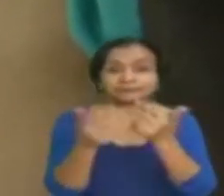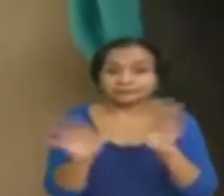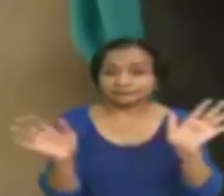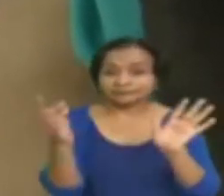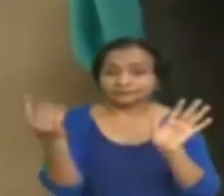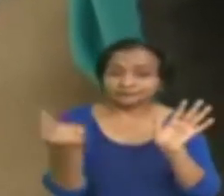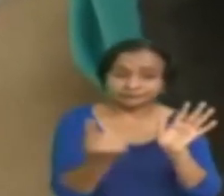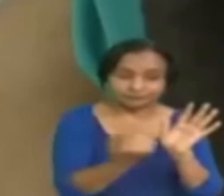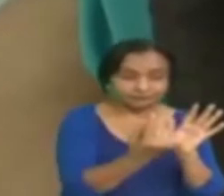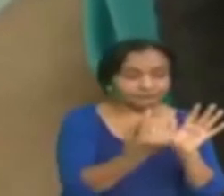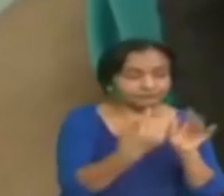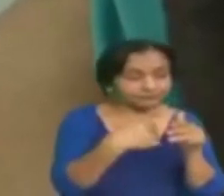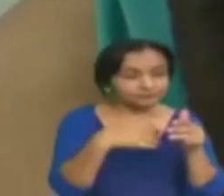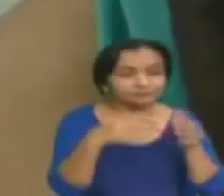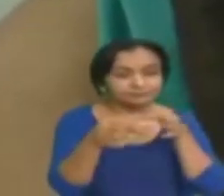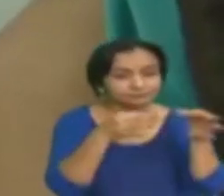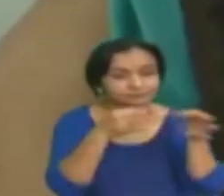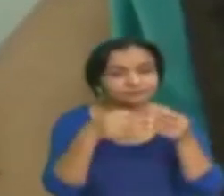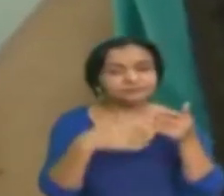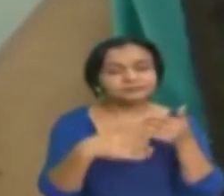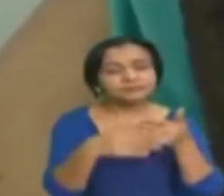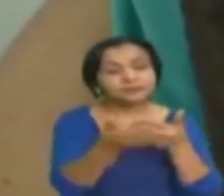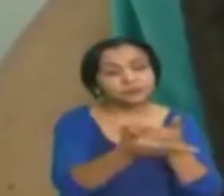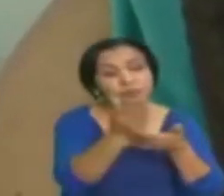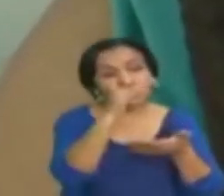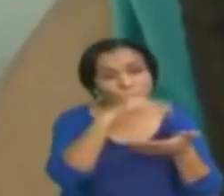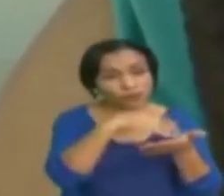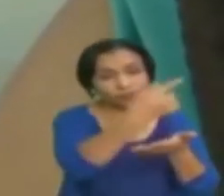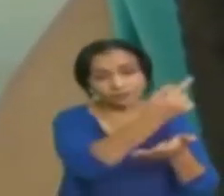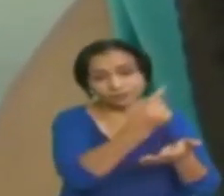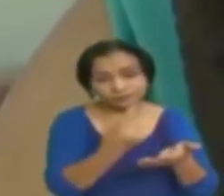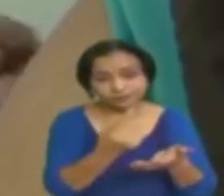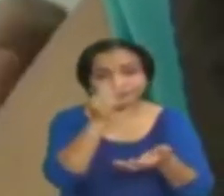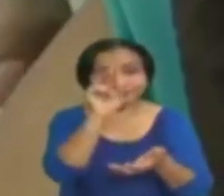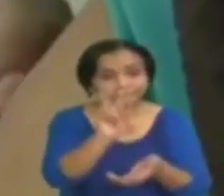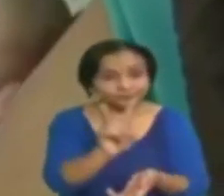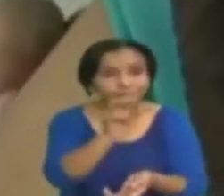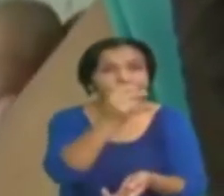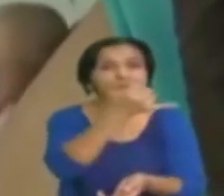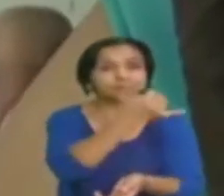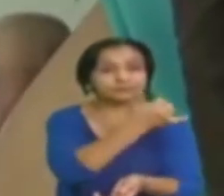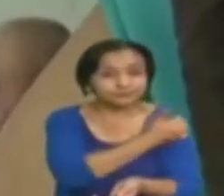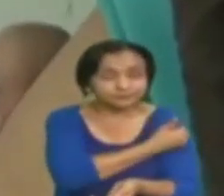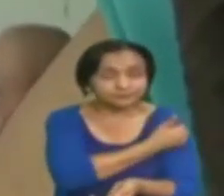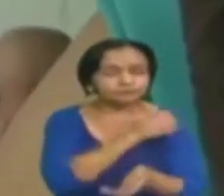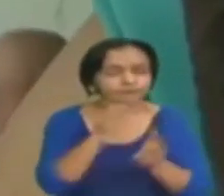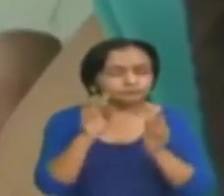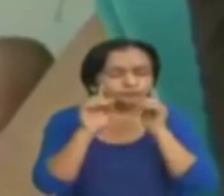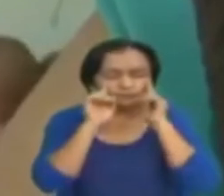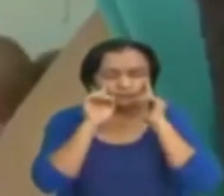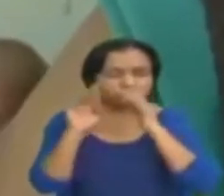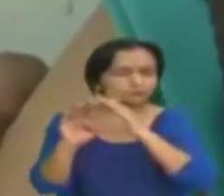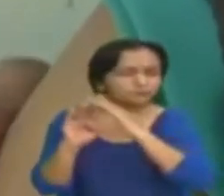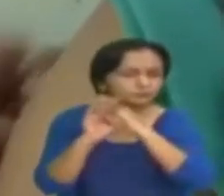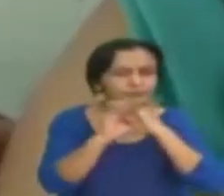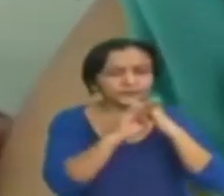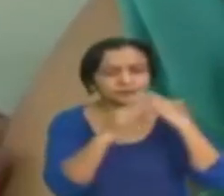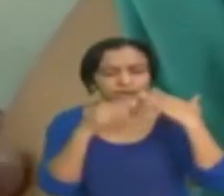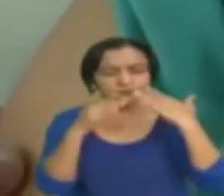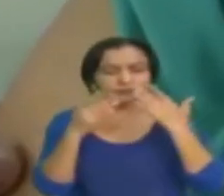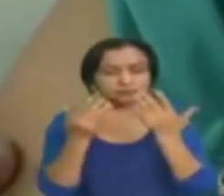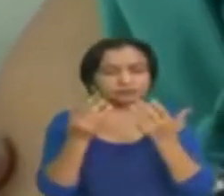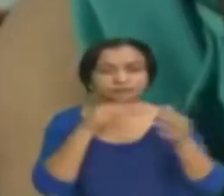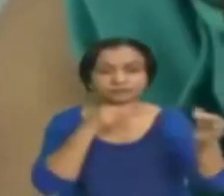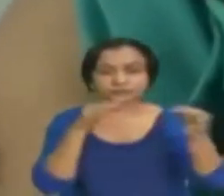especiales con la OPS que está entregando un donativo de equipos de protección, mascarillas,